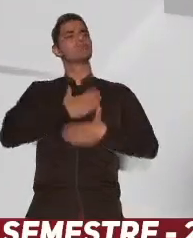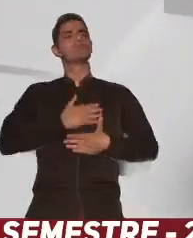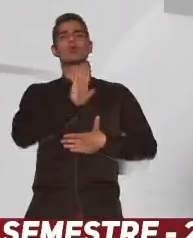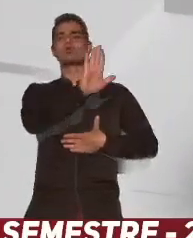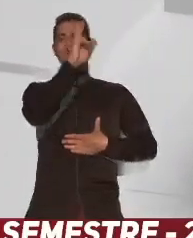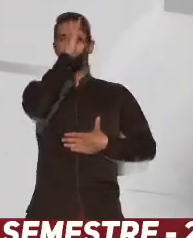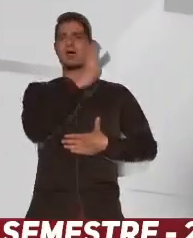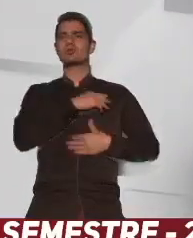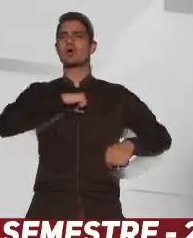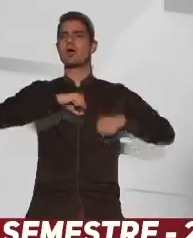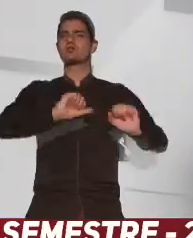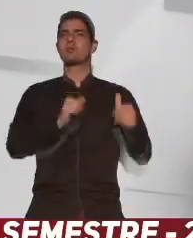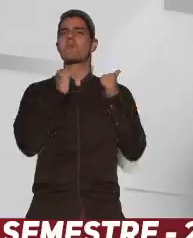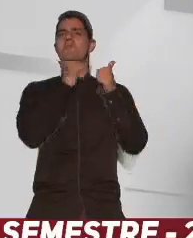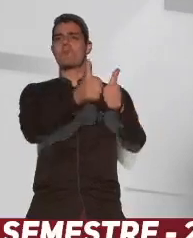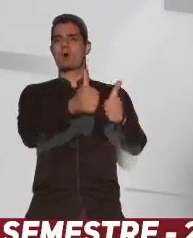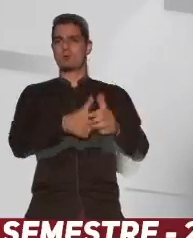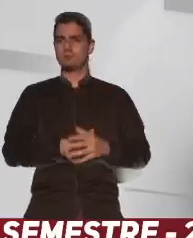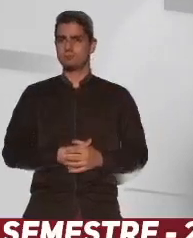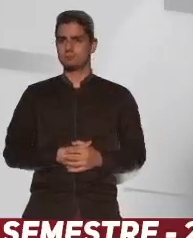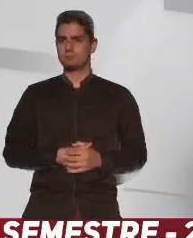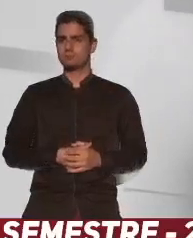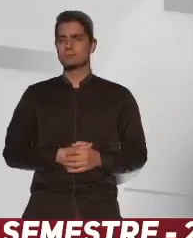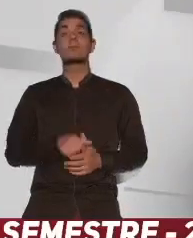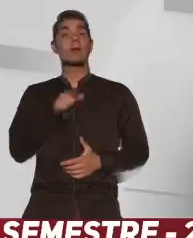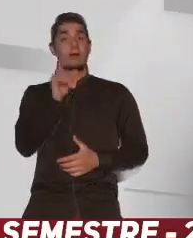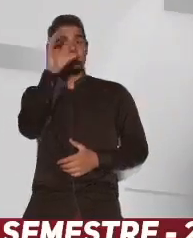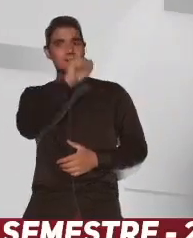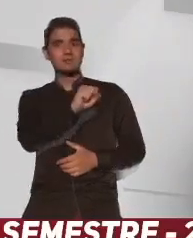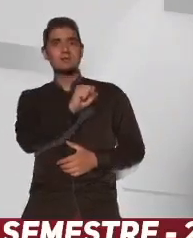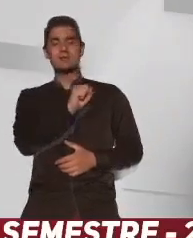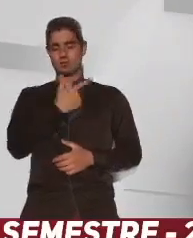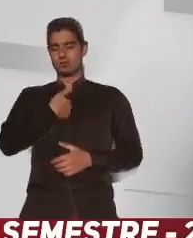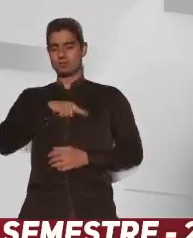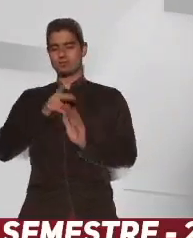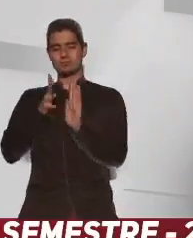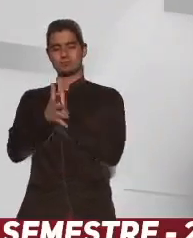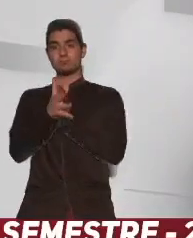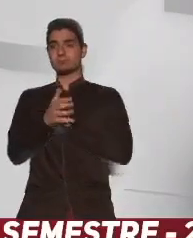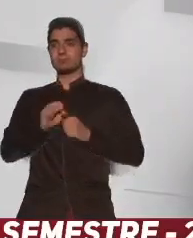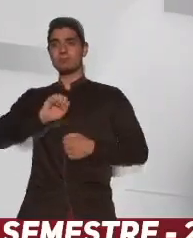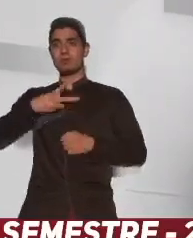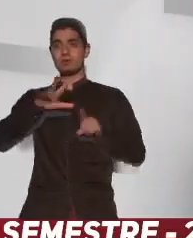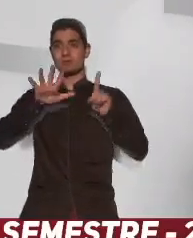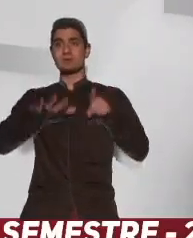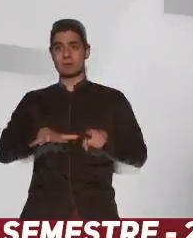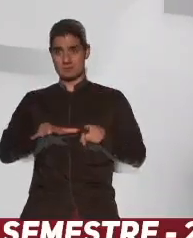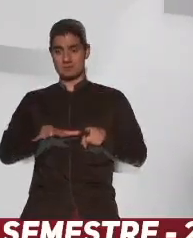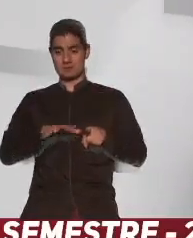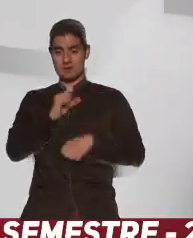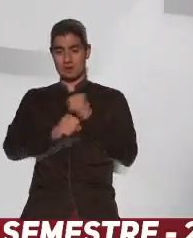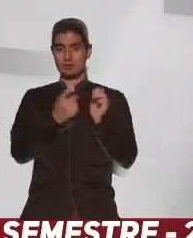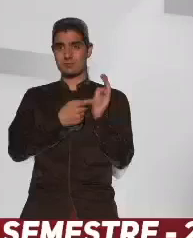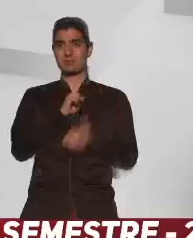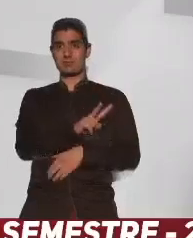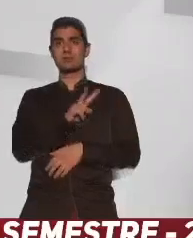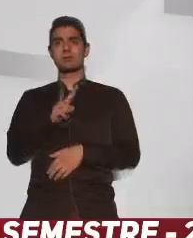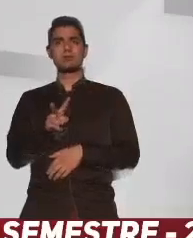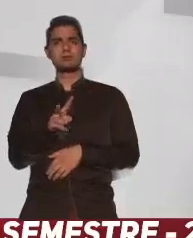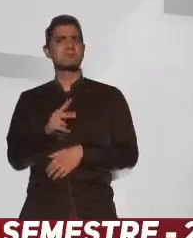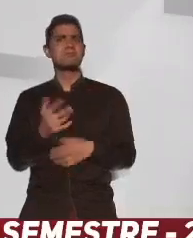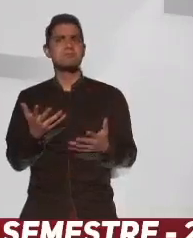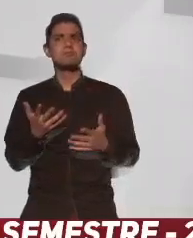En este mismo sentido, se destaca que durante el segundo semestre de 2022 se realizaron 11